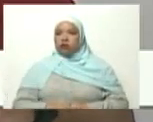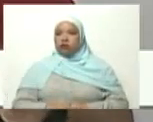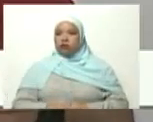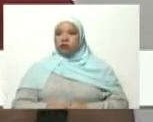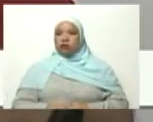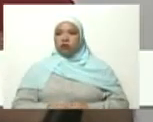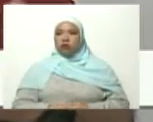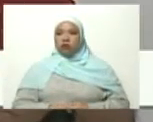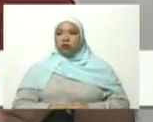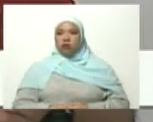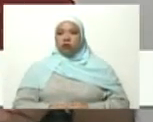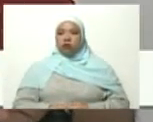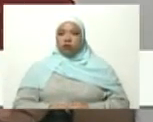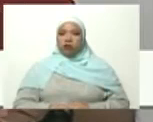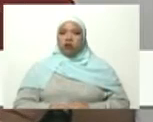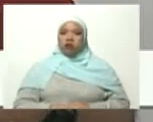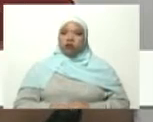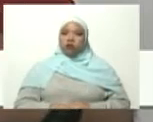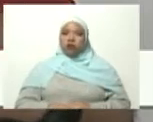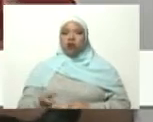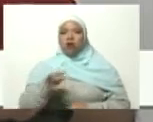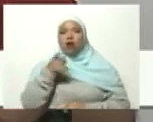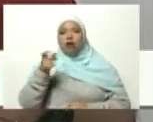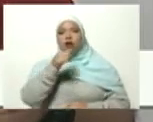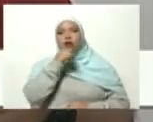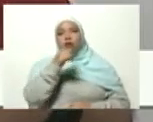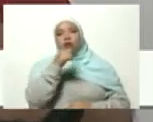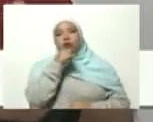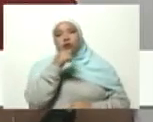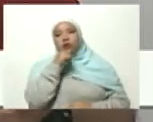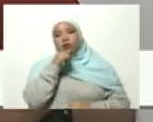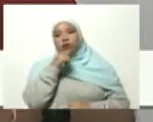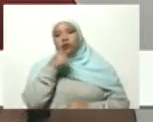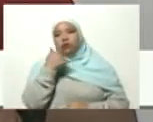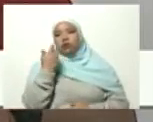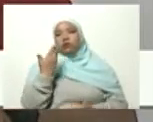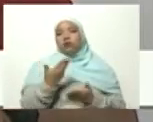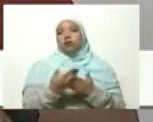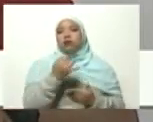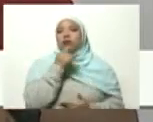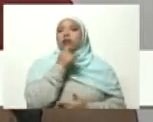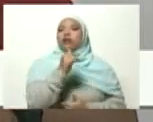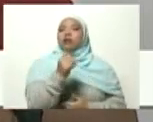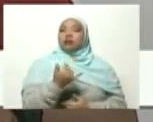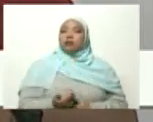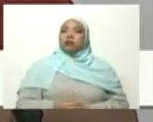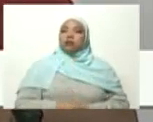¿Vale? Se han robado nuestros activos en el mundo, se han robado nuestro oro, nuestra plata.